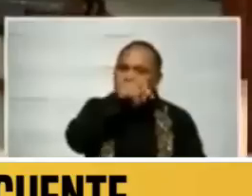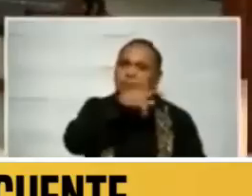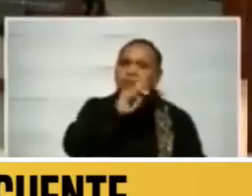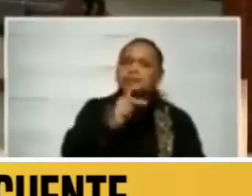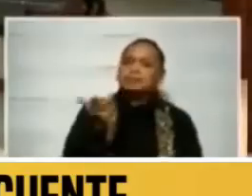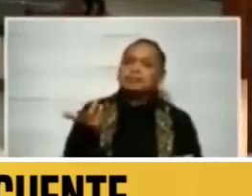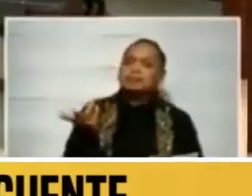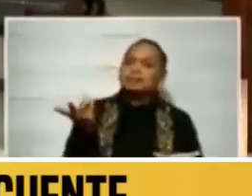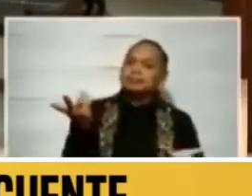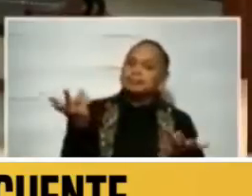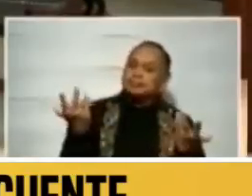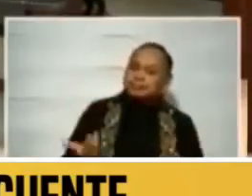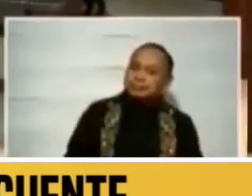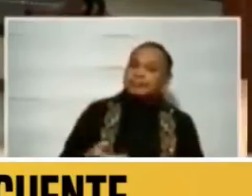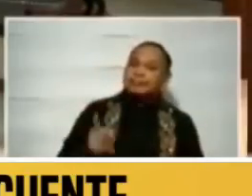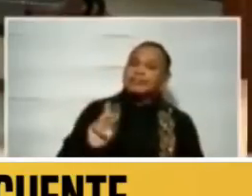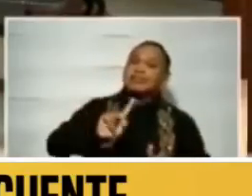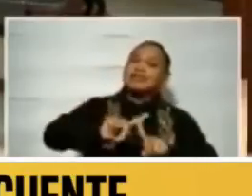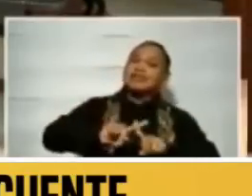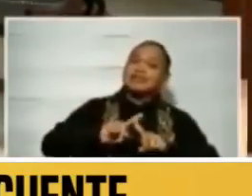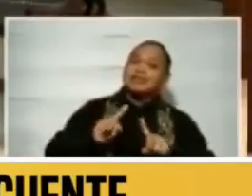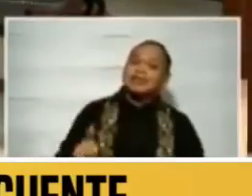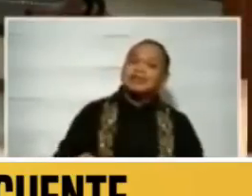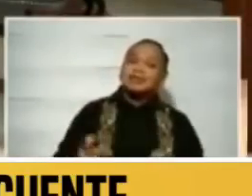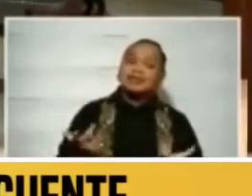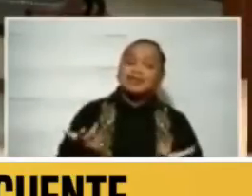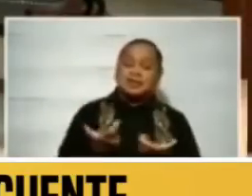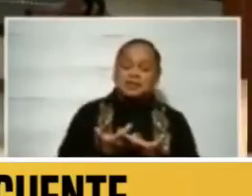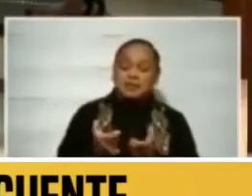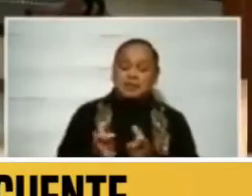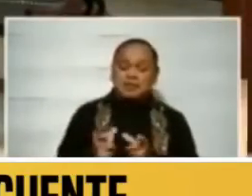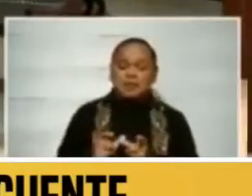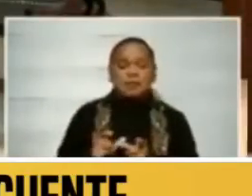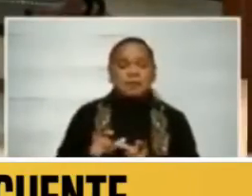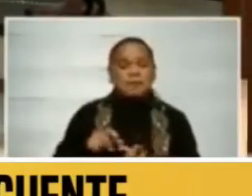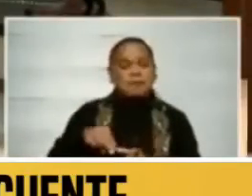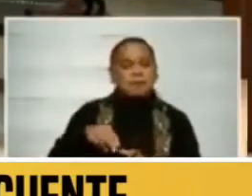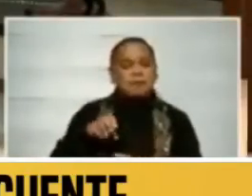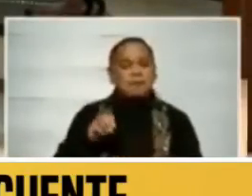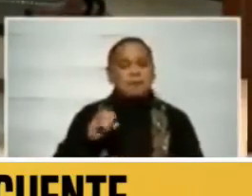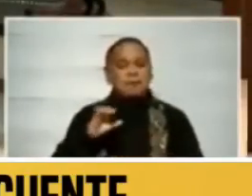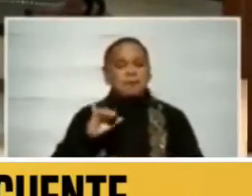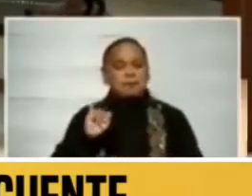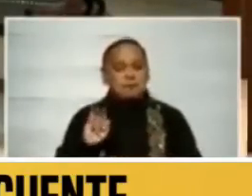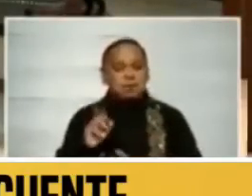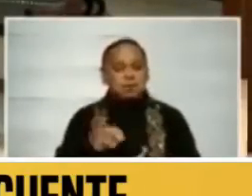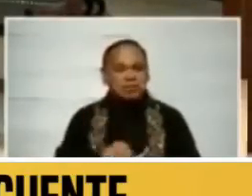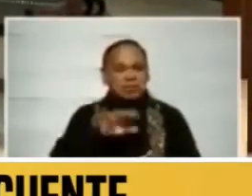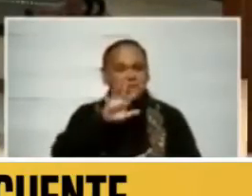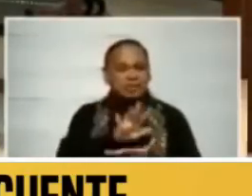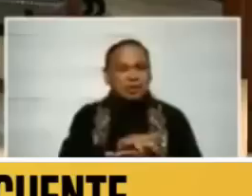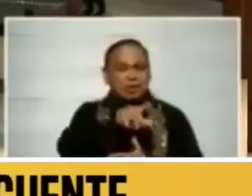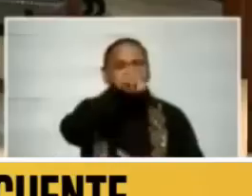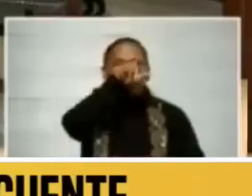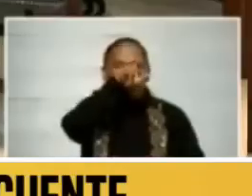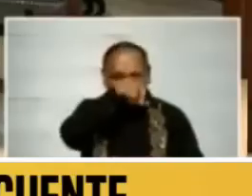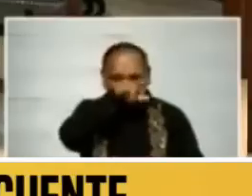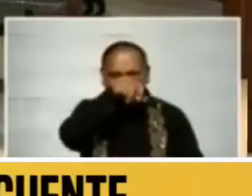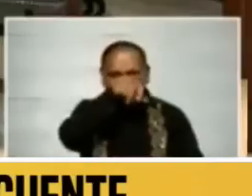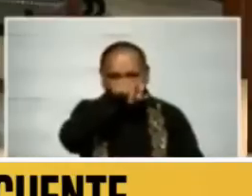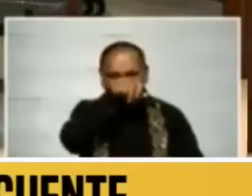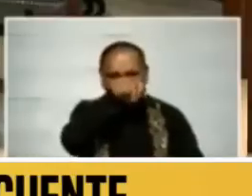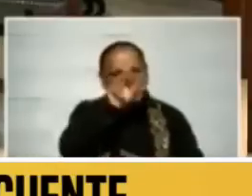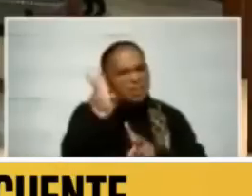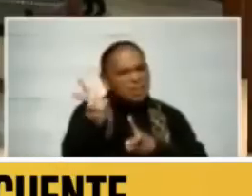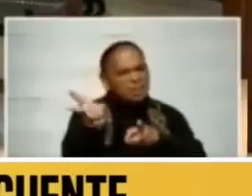gobierno legítimo, claro. Y de repente se fue un día a inscribirla y la puso para su Movimiento Ciudadano. Es plagiador,